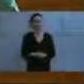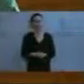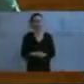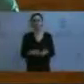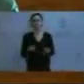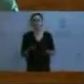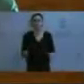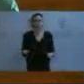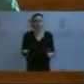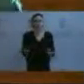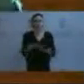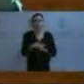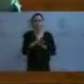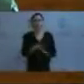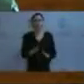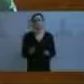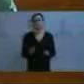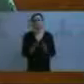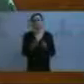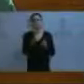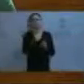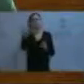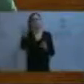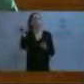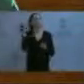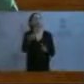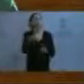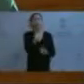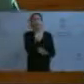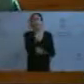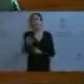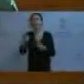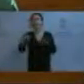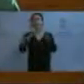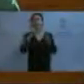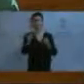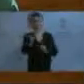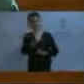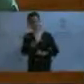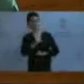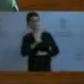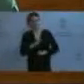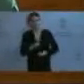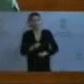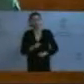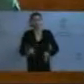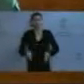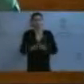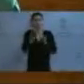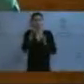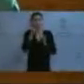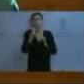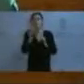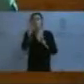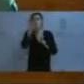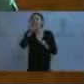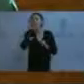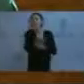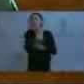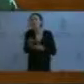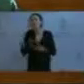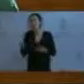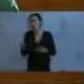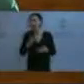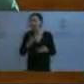falta de altura de miras, diciéndole a los asturianos que están sin empleo que le importaban un pito. Yo me gusta sintetizar